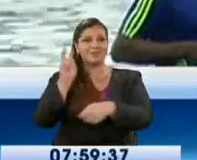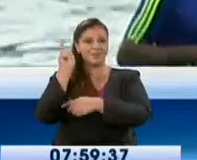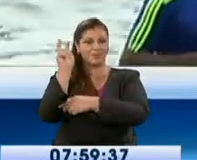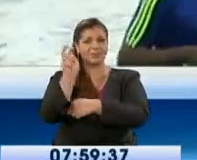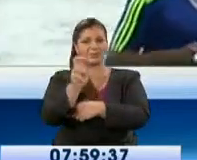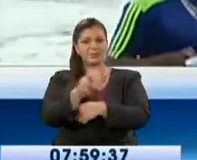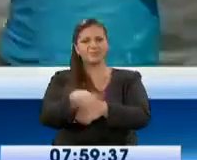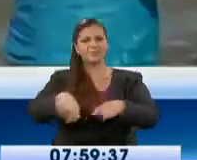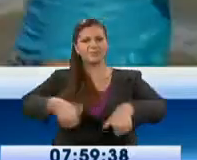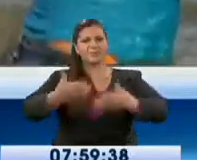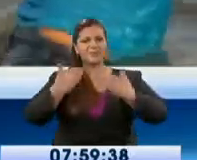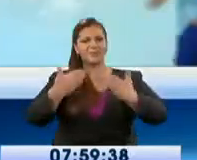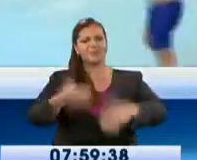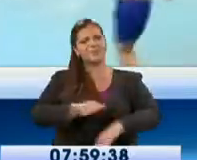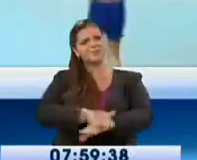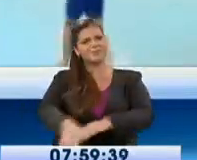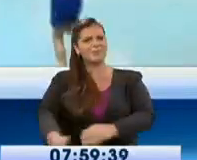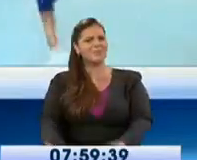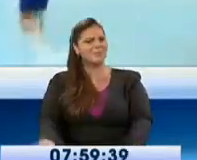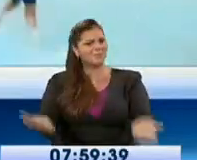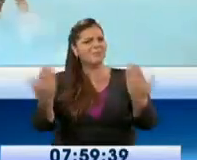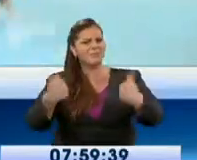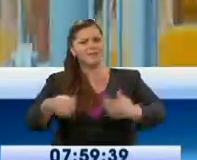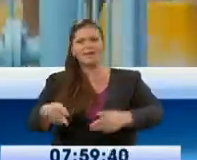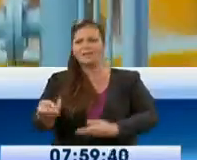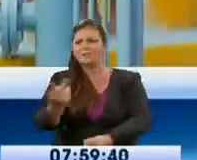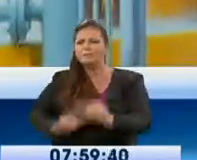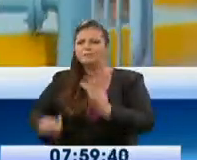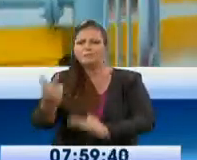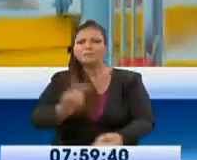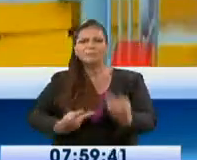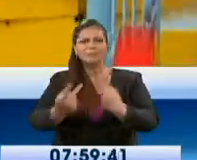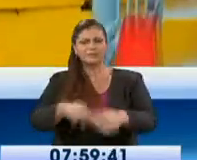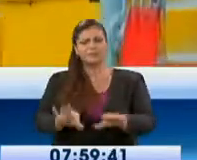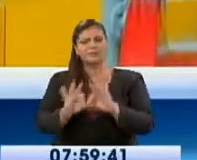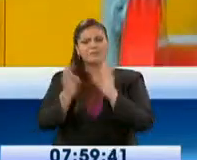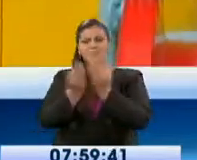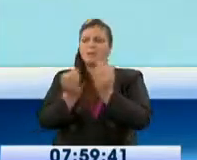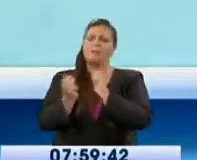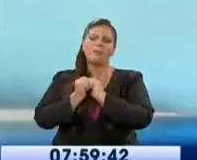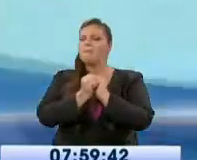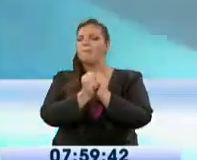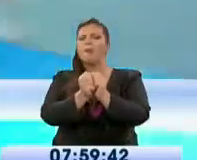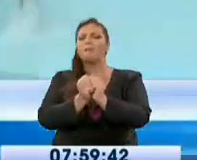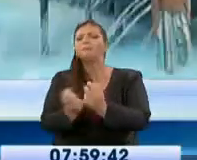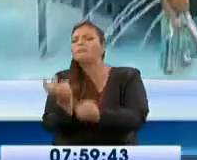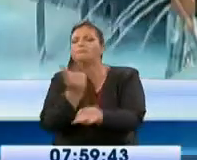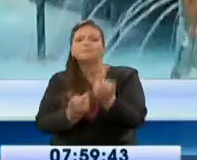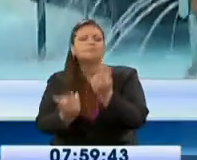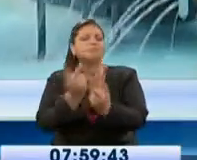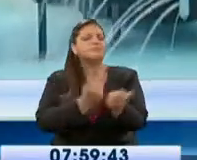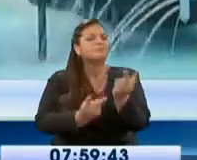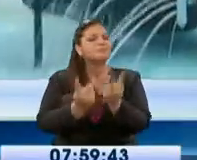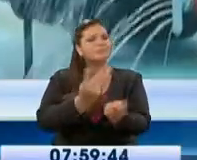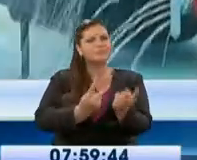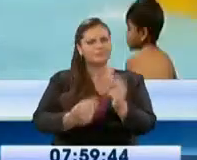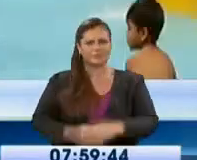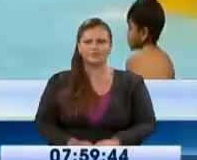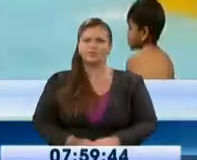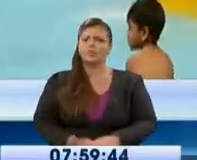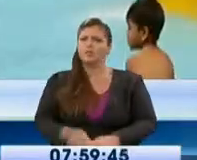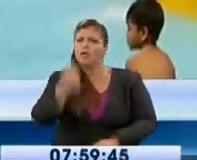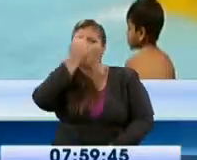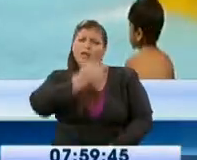estos 4 días de asueto. Hay tanto para ir con la familia. Entonces lo único que les podemos decir a todos es que se queden